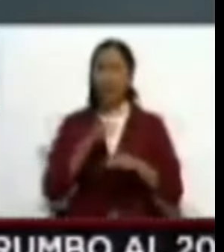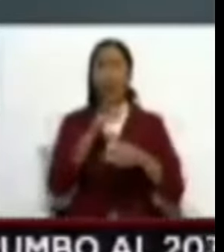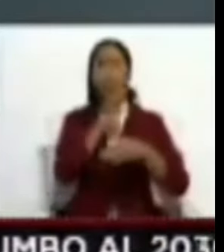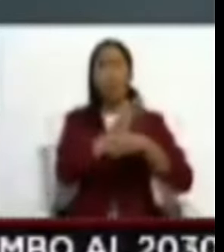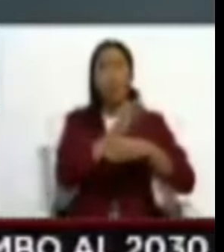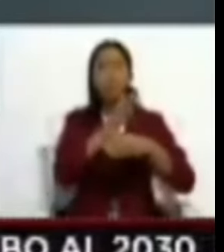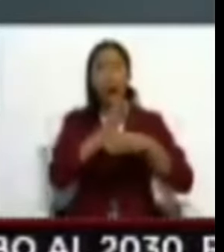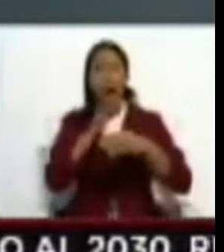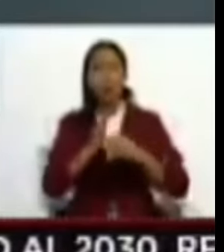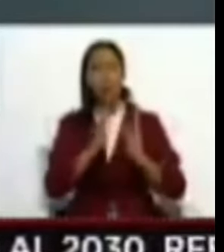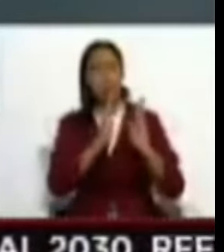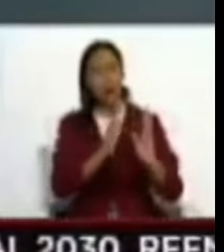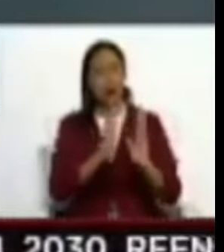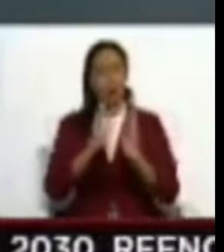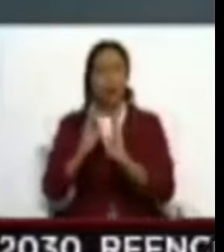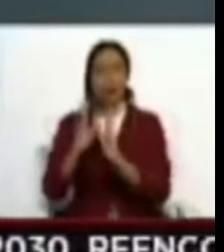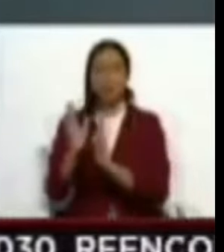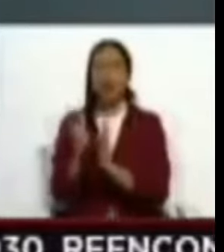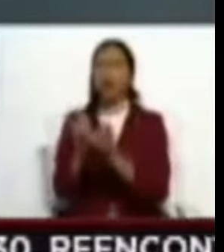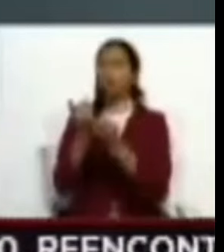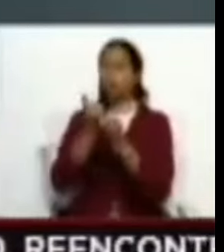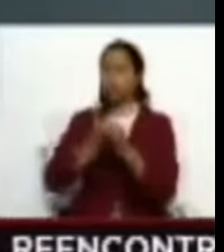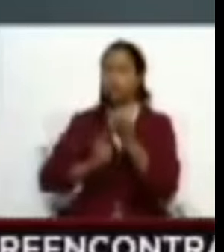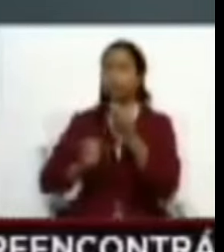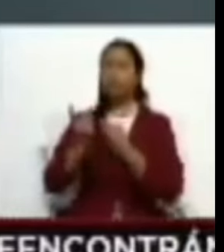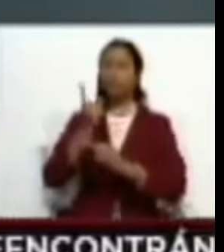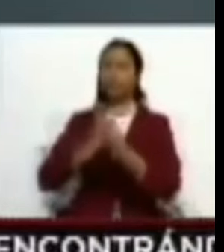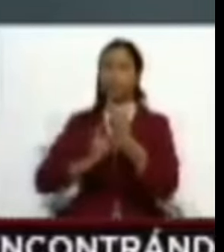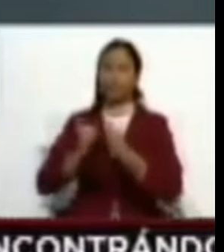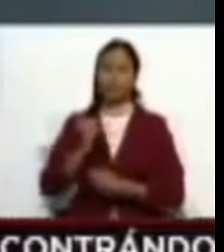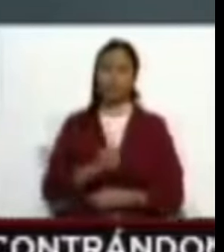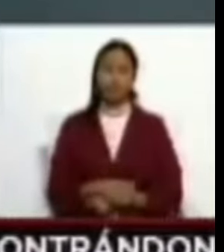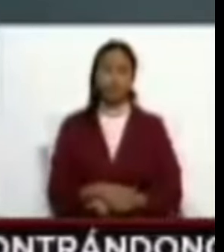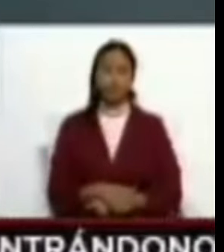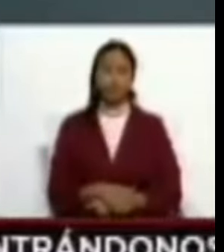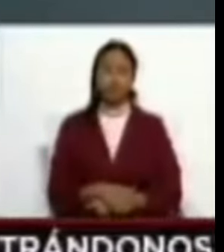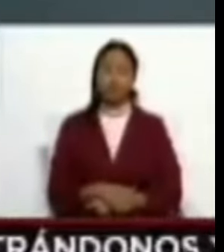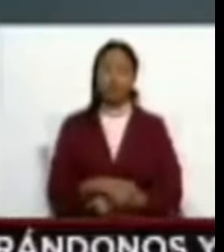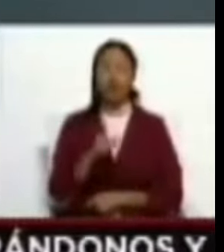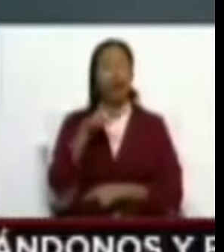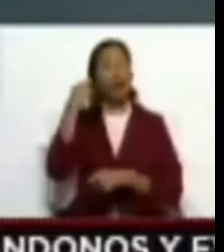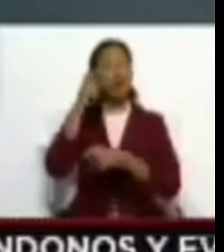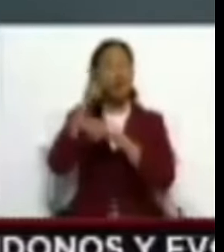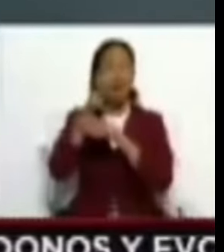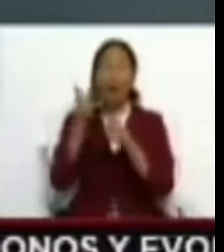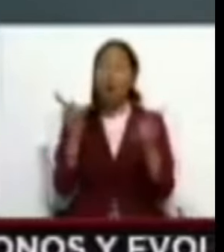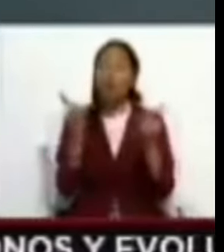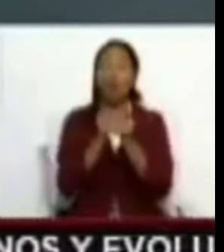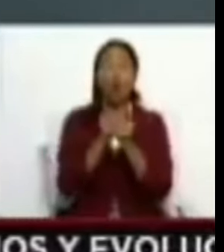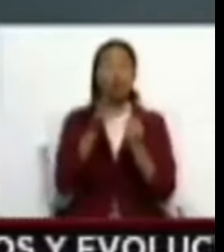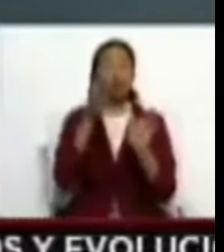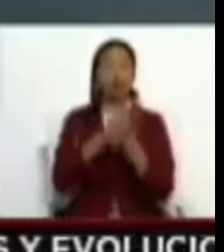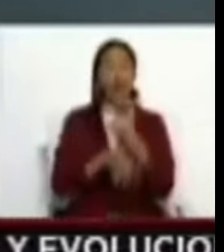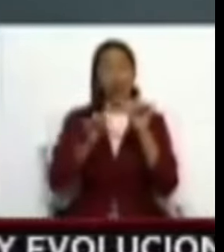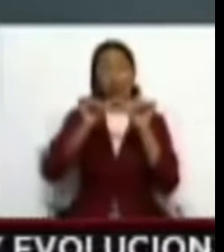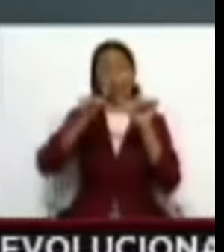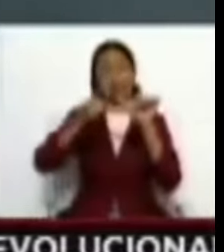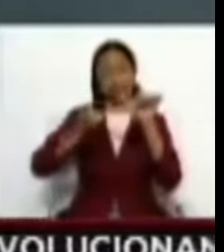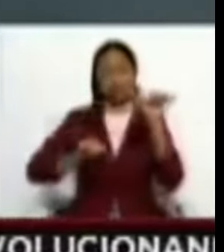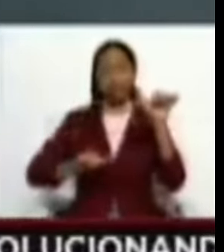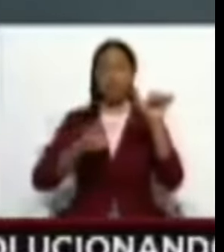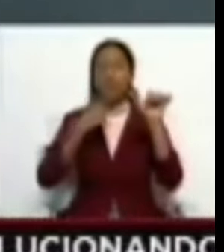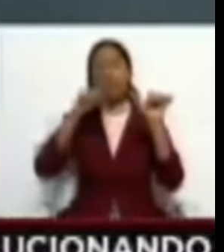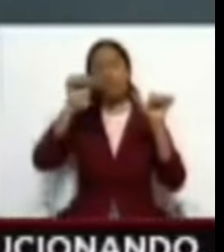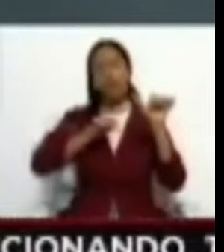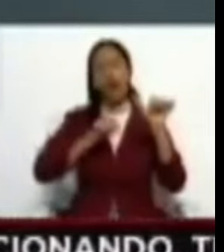Voy a solamente mostrar unos segundos de lo que fue su larga cooperación con la justicia, certificando todo